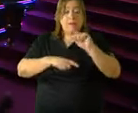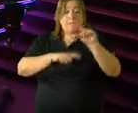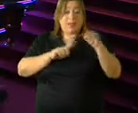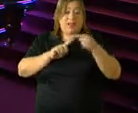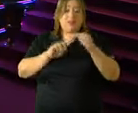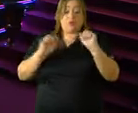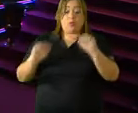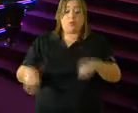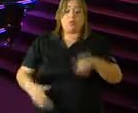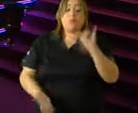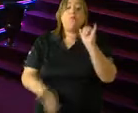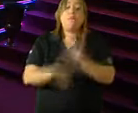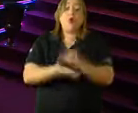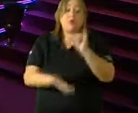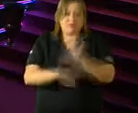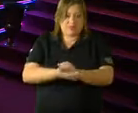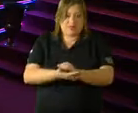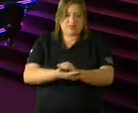para Dios.